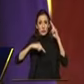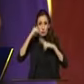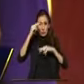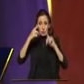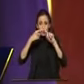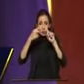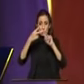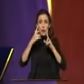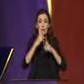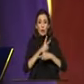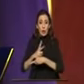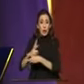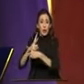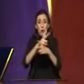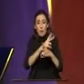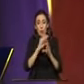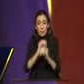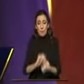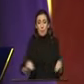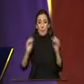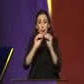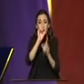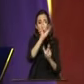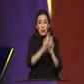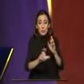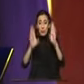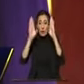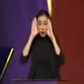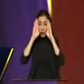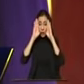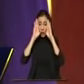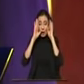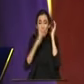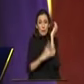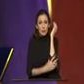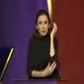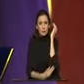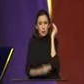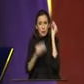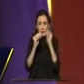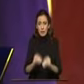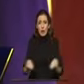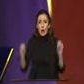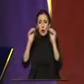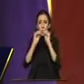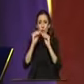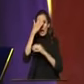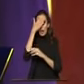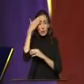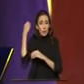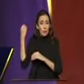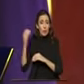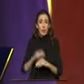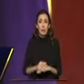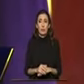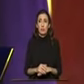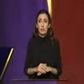continuar protegiendo a los más necesitados, a los más excluidos, a los olvidados de